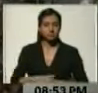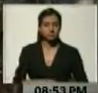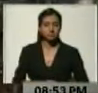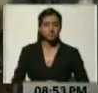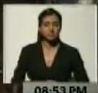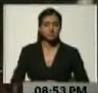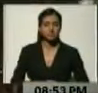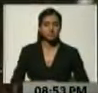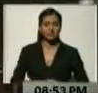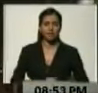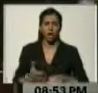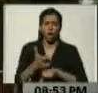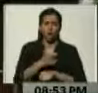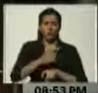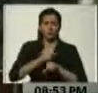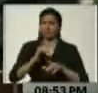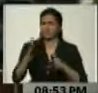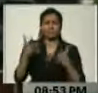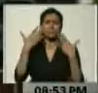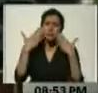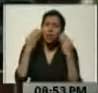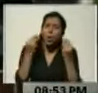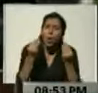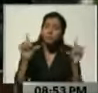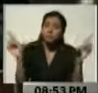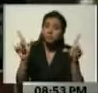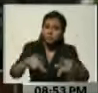En la dictadura mediática que hay que